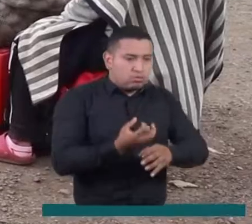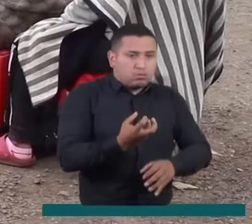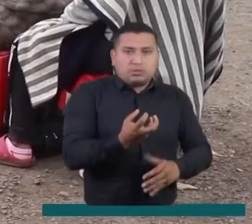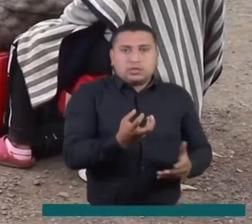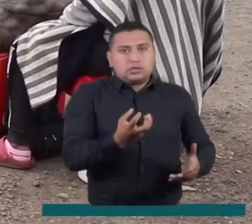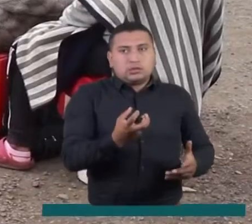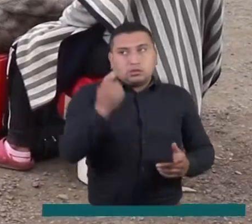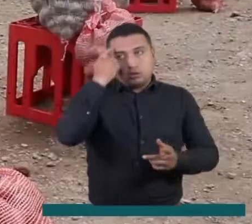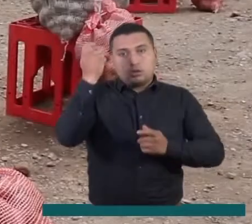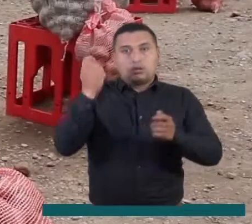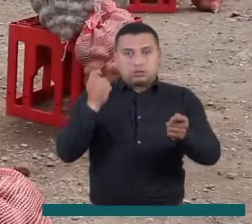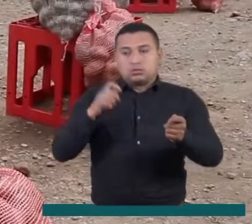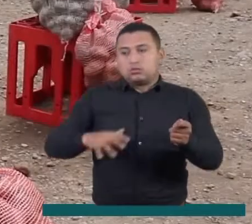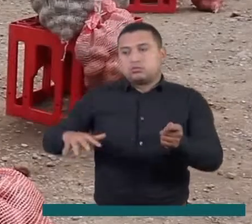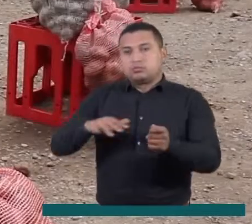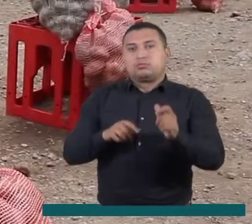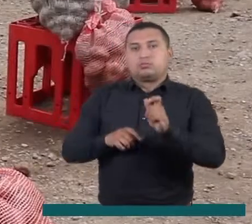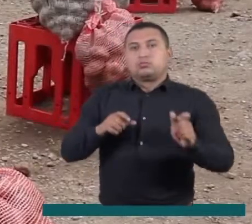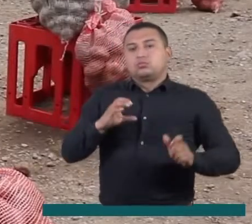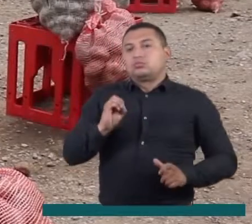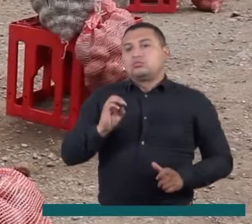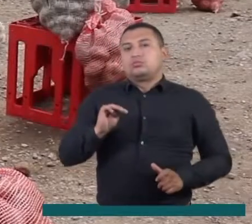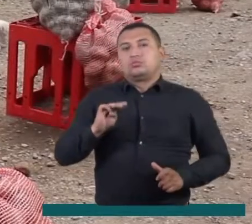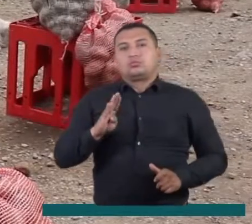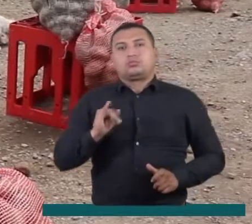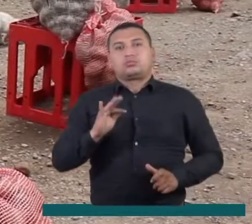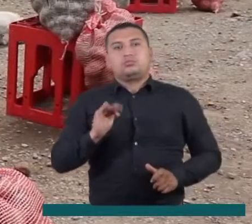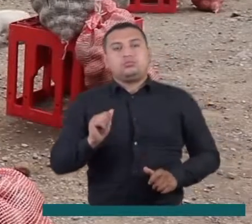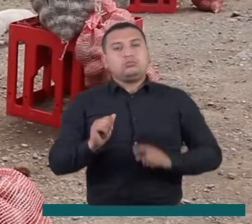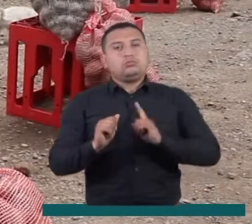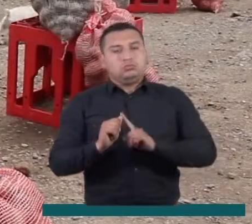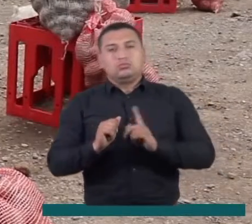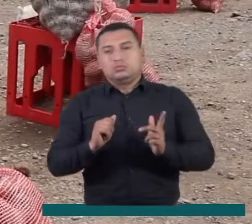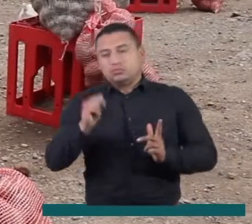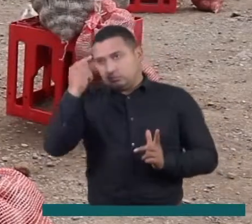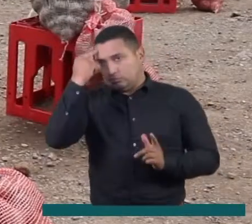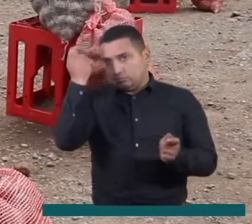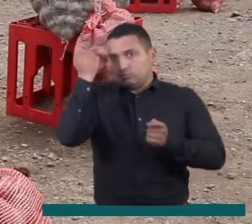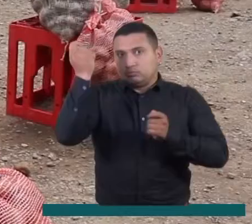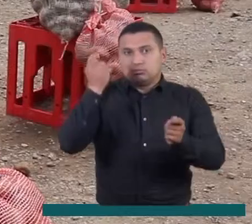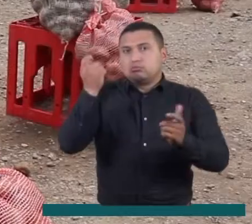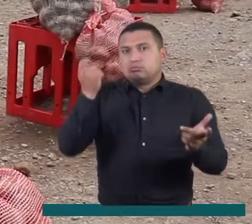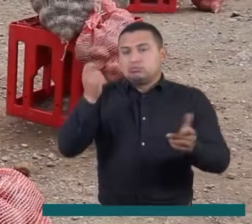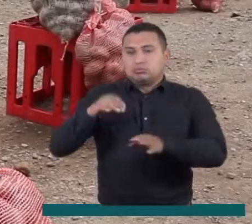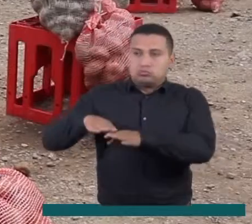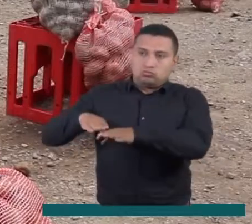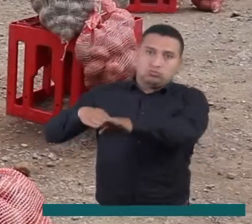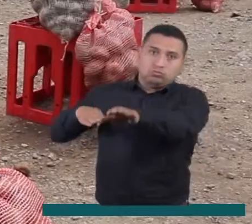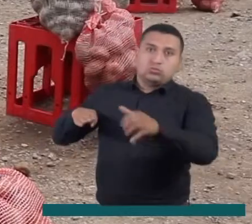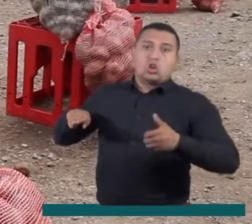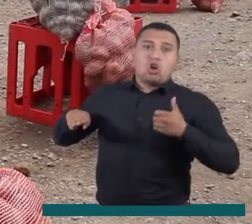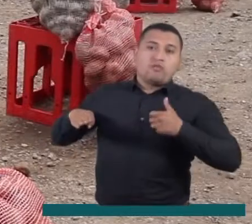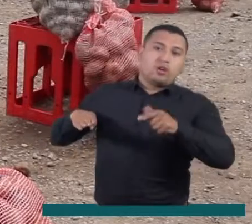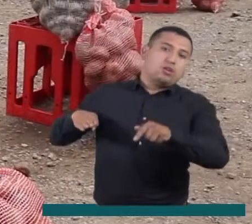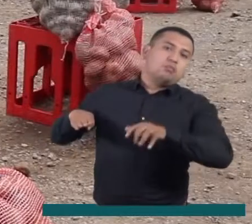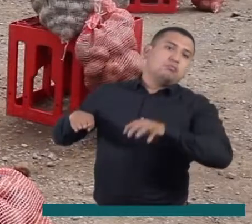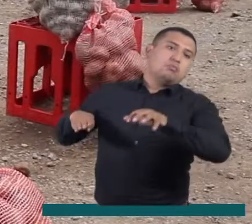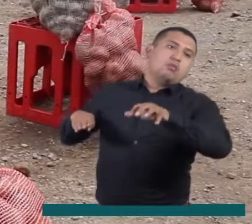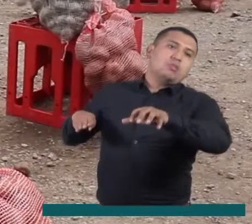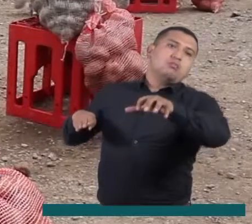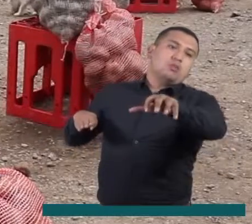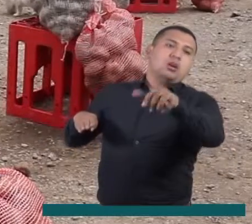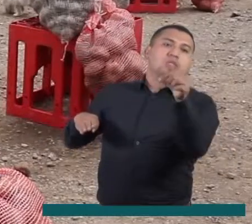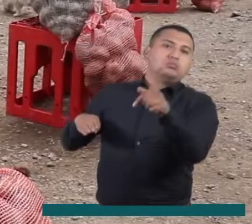del municipio de Cómbita. Sí, hay muchos jóvenes más en este lado porque, o sea,